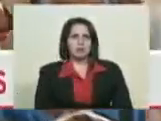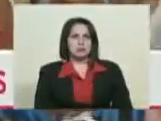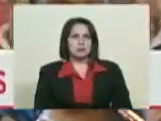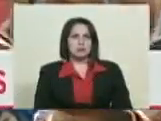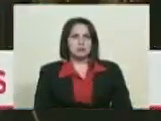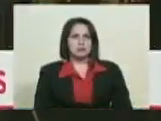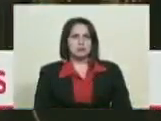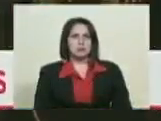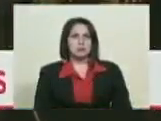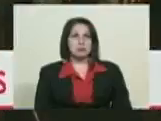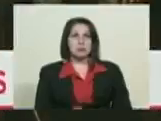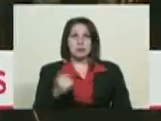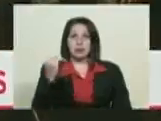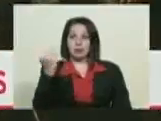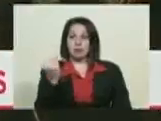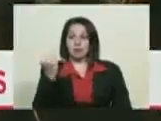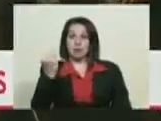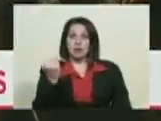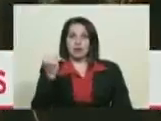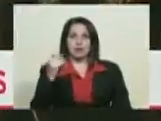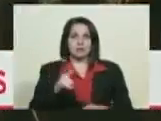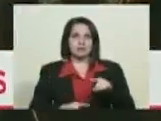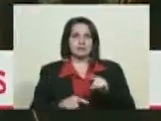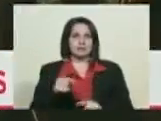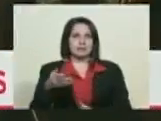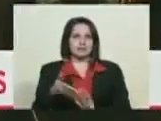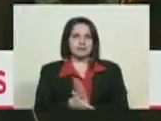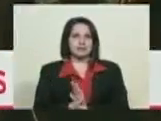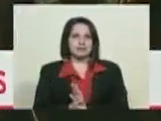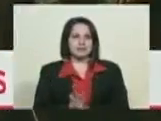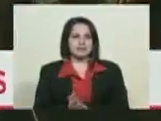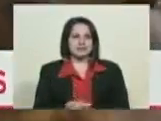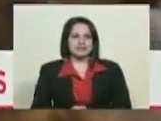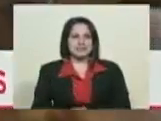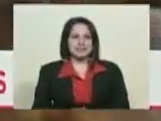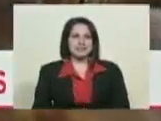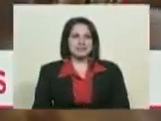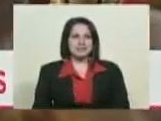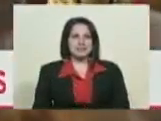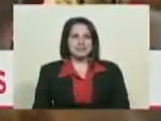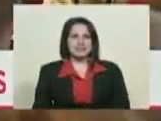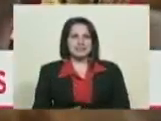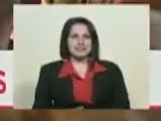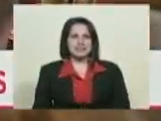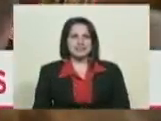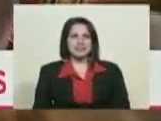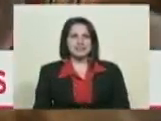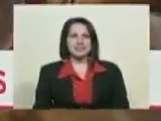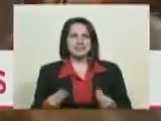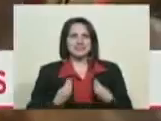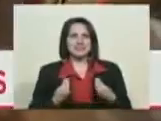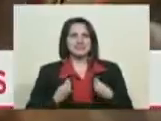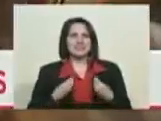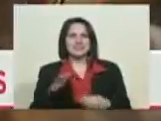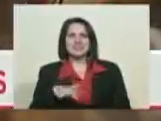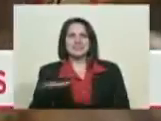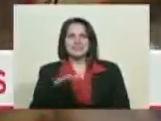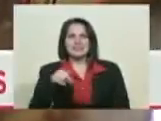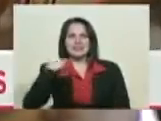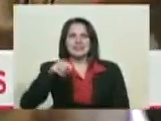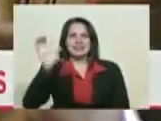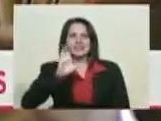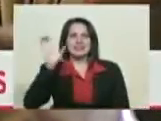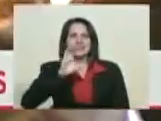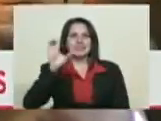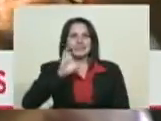Gordibello está flaco y bello, ¿vale? Me alegra verte, yo te estaba viendo. ¿Estás viviendo en San Cristóbal o en Caracas?